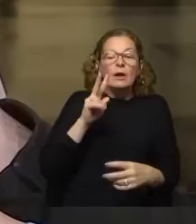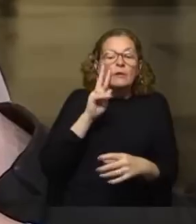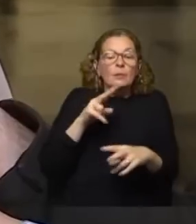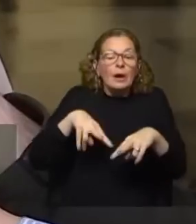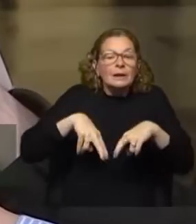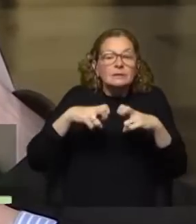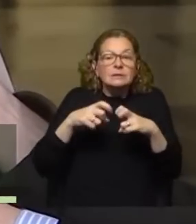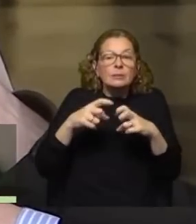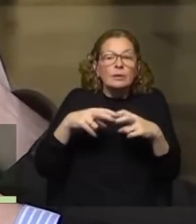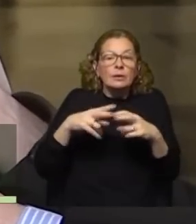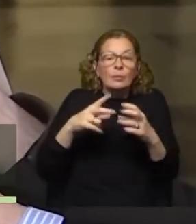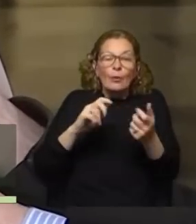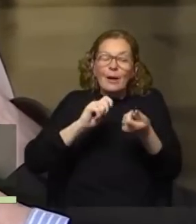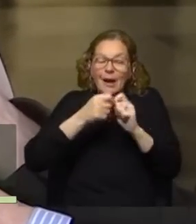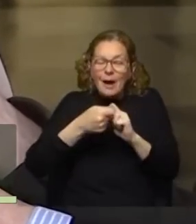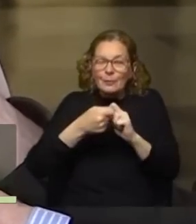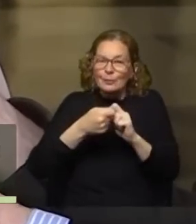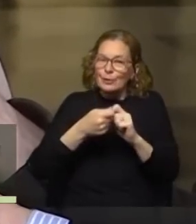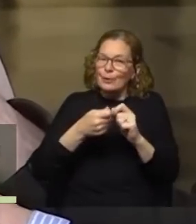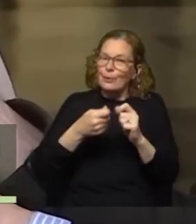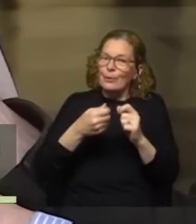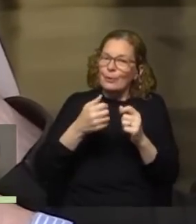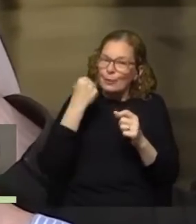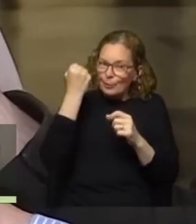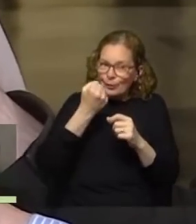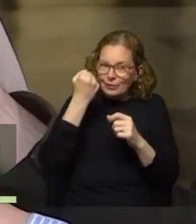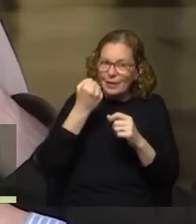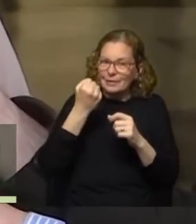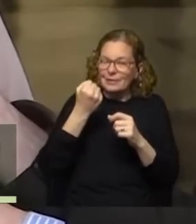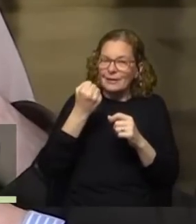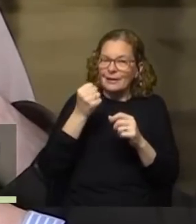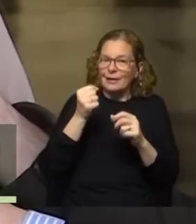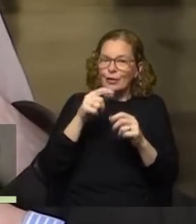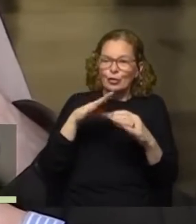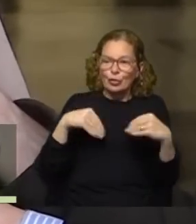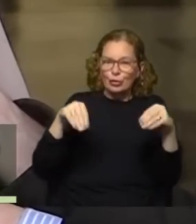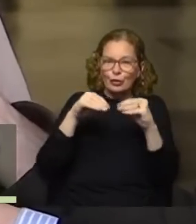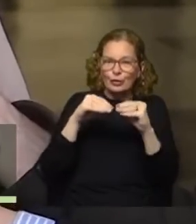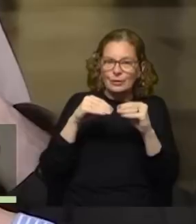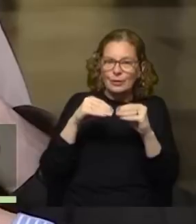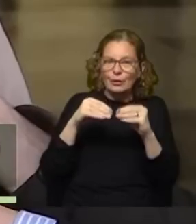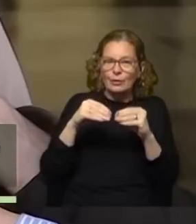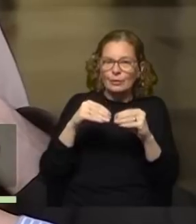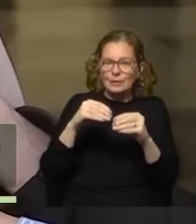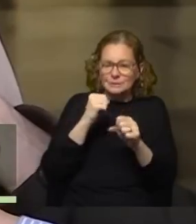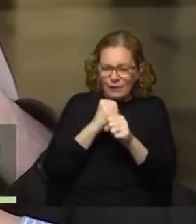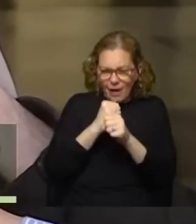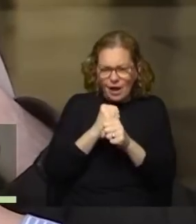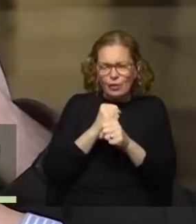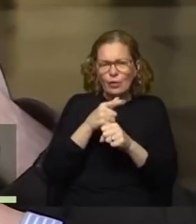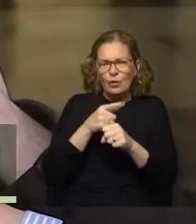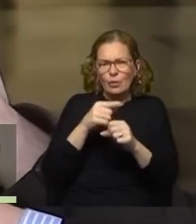analizarlo porque es una reforma bastante importante en materia de todo lo que tiene que ver con las ocupaciones las funciones